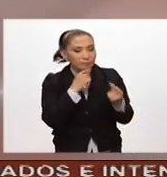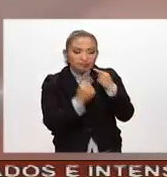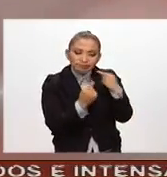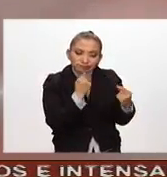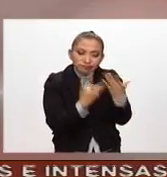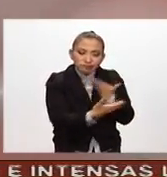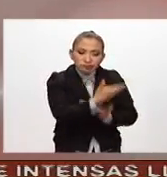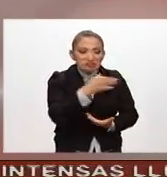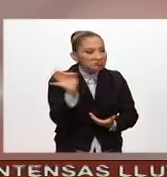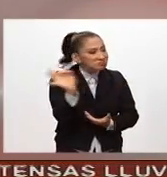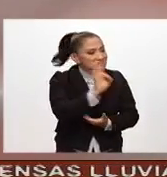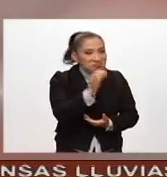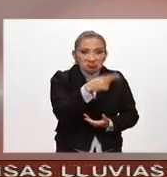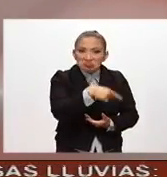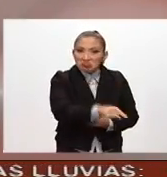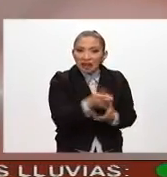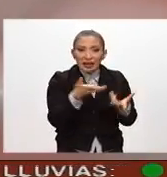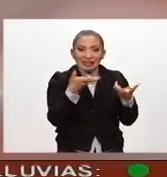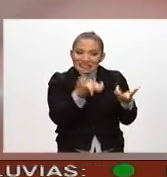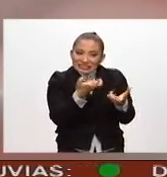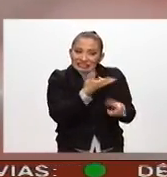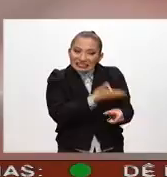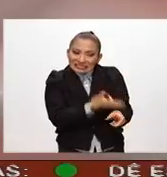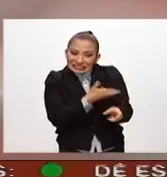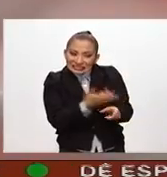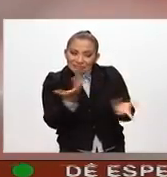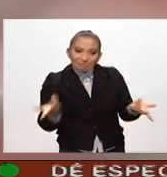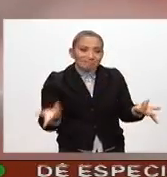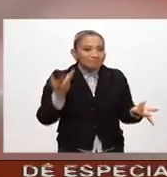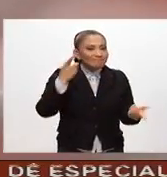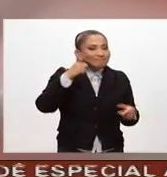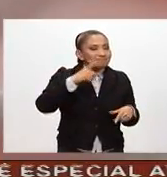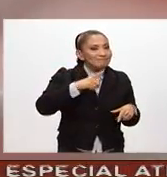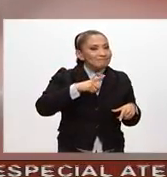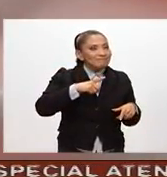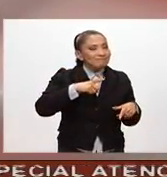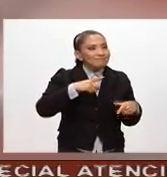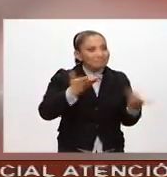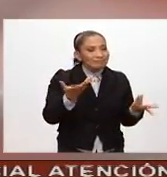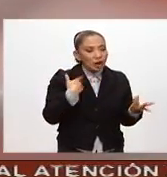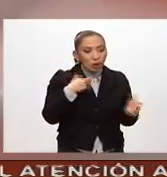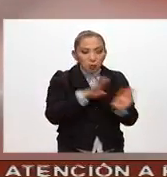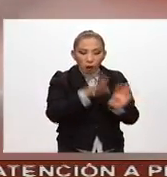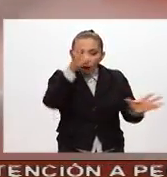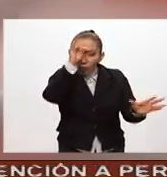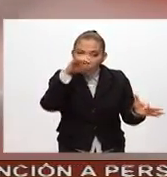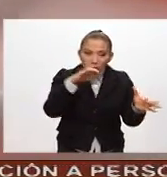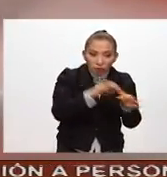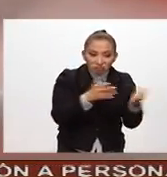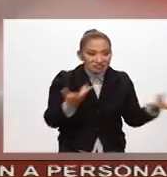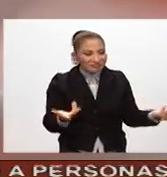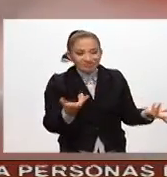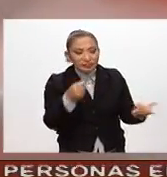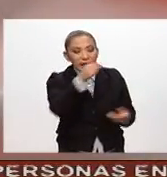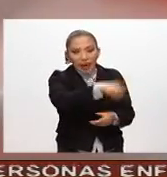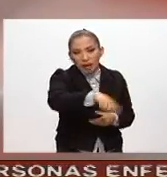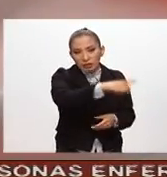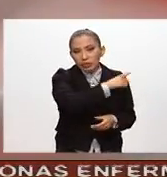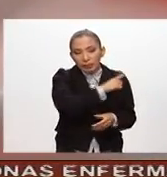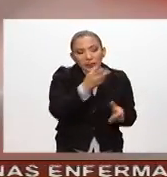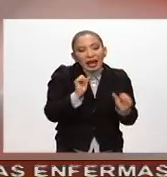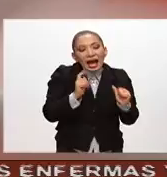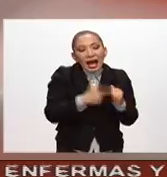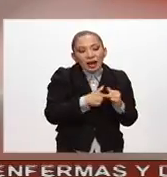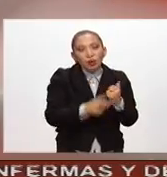no es el que posturas que nos lleven al encono, todo lo contrario. Con ellos habré de encontrar